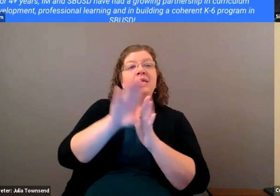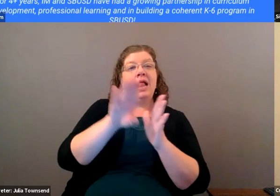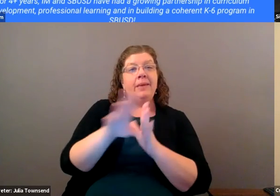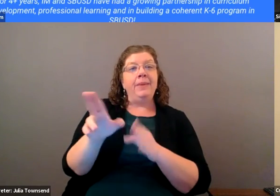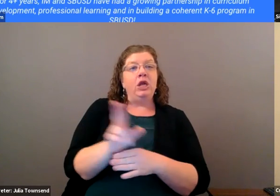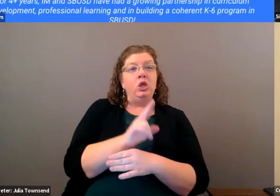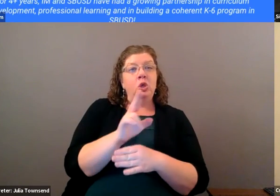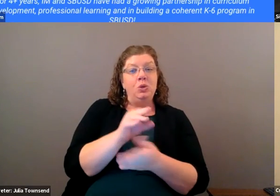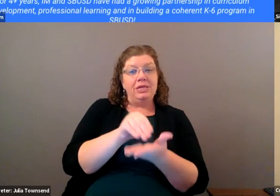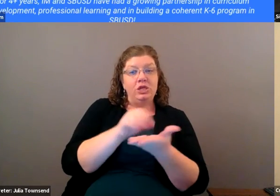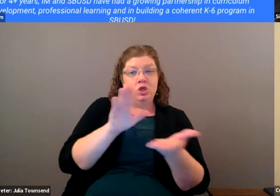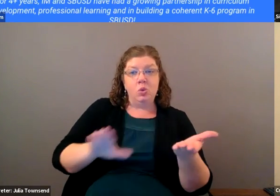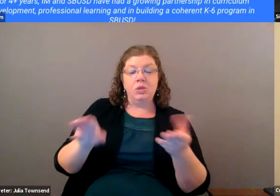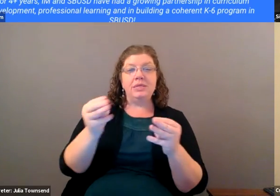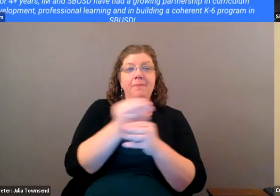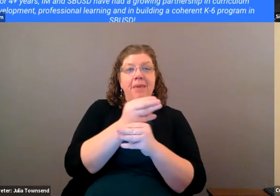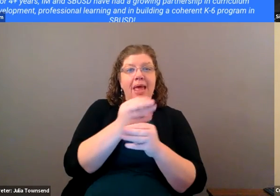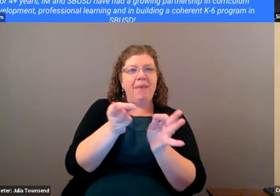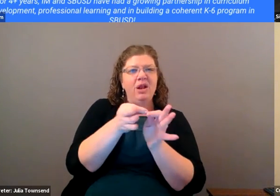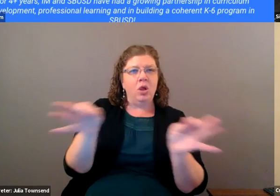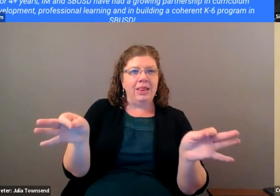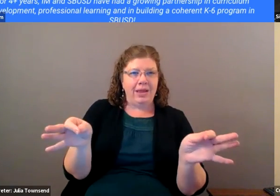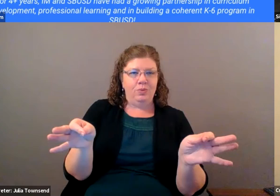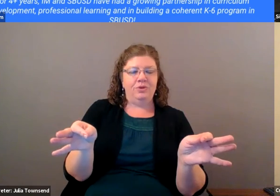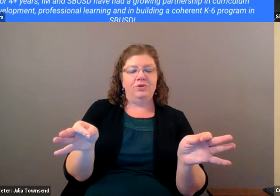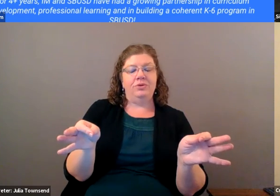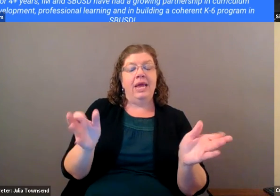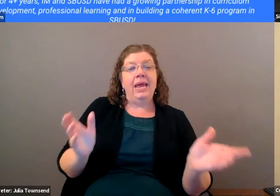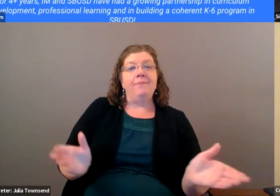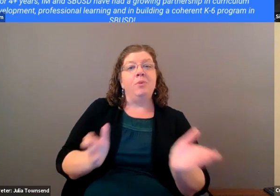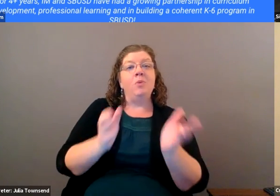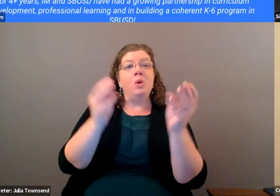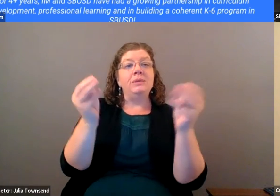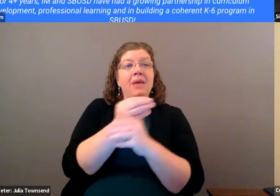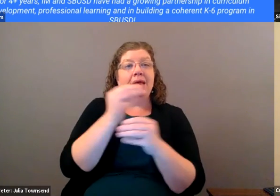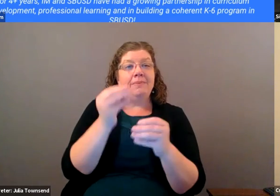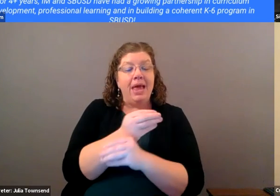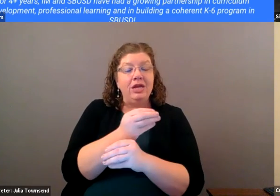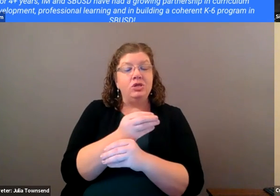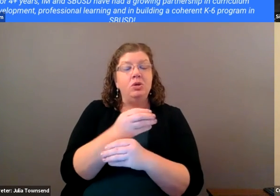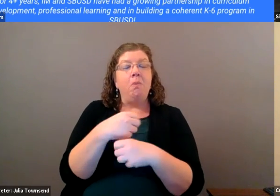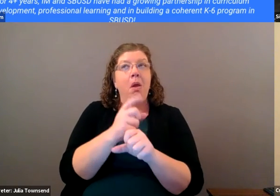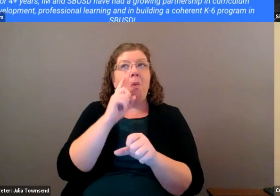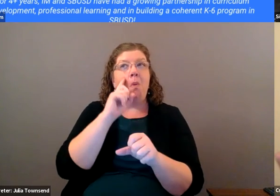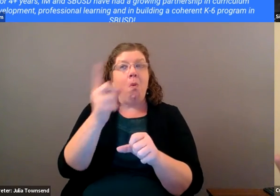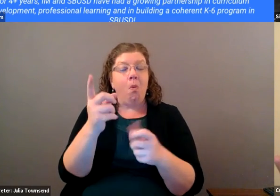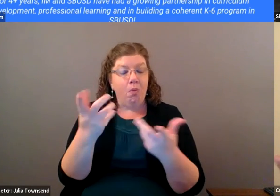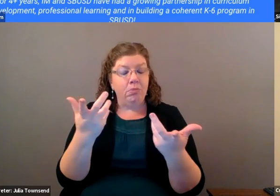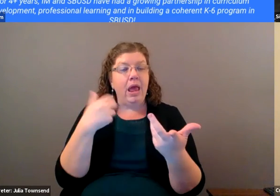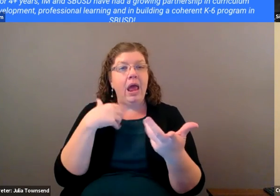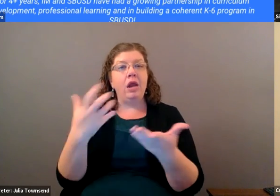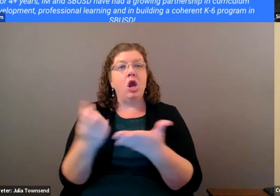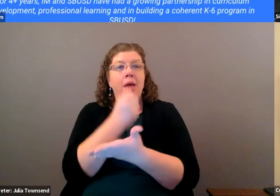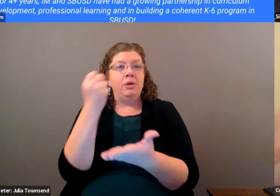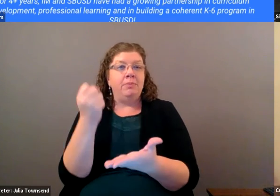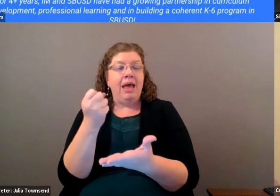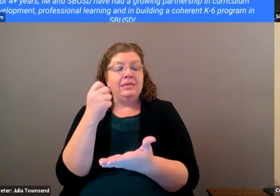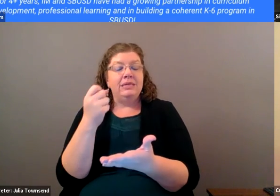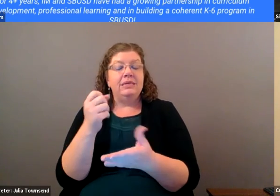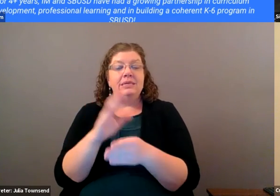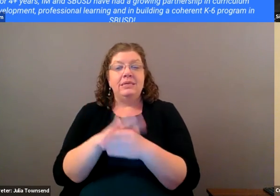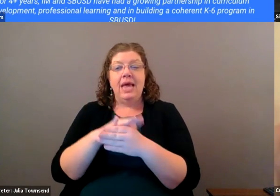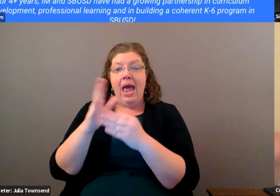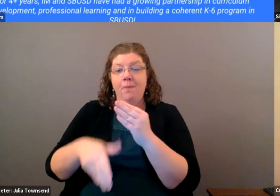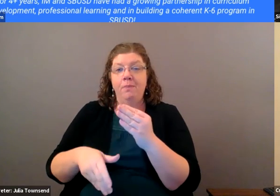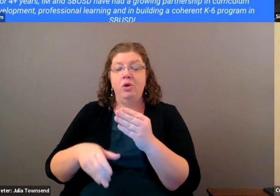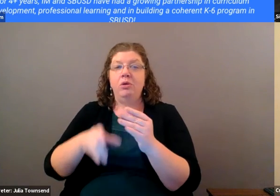visión de que debemos desarrollar el lenguaje matemático de los estudiantes. Esto ayuda para que los